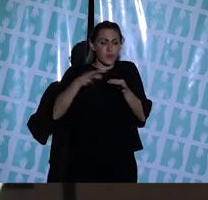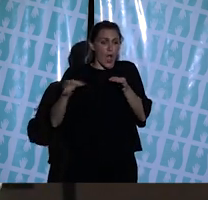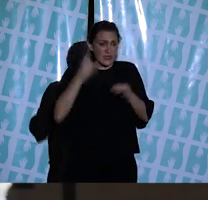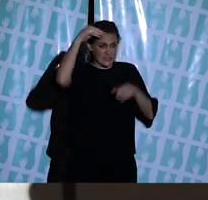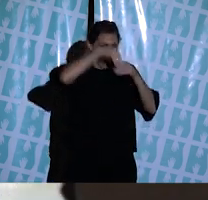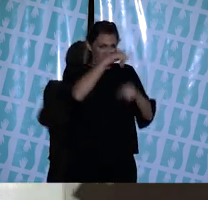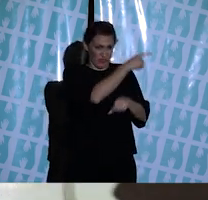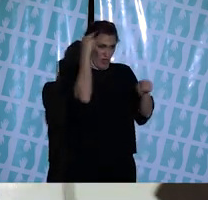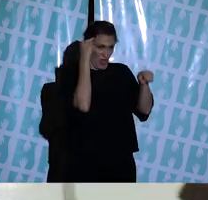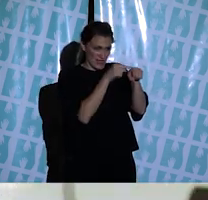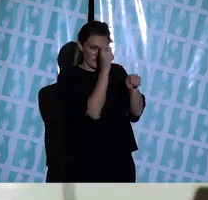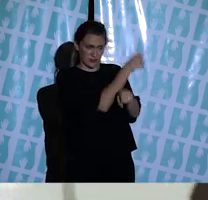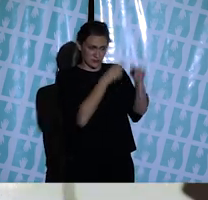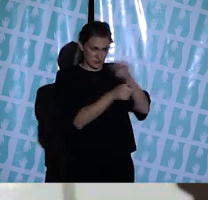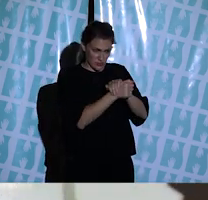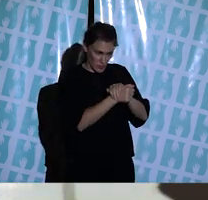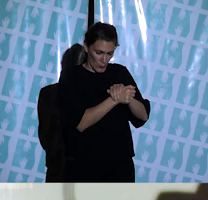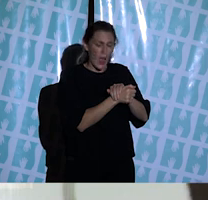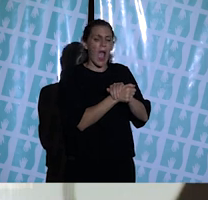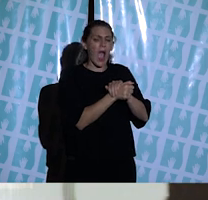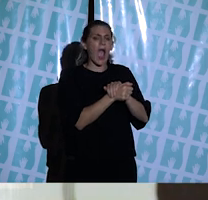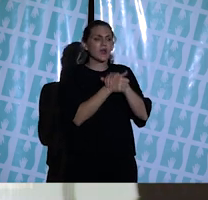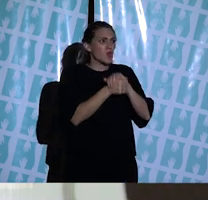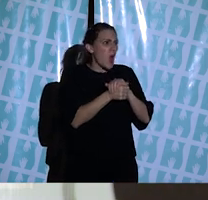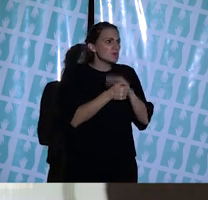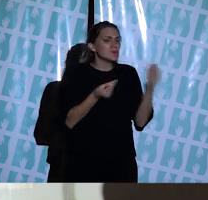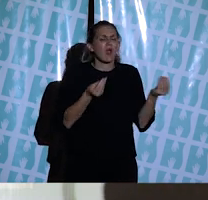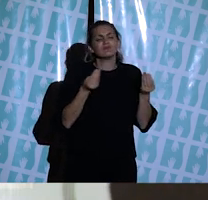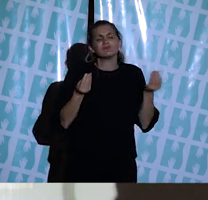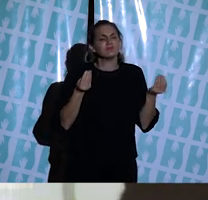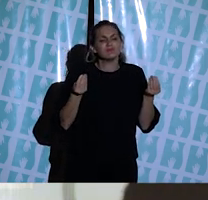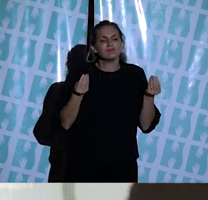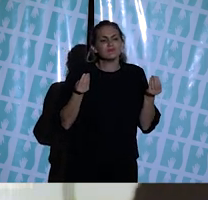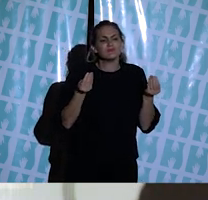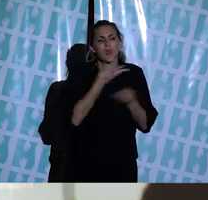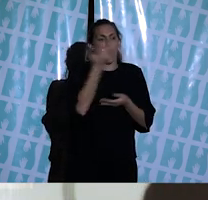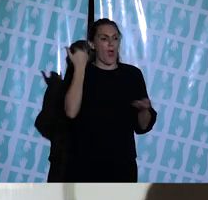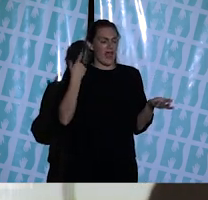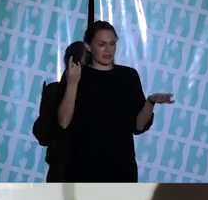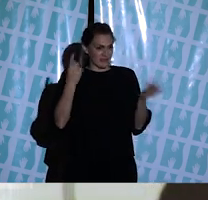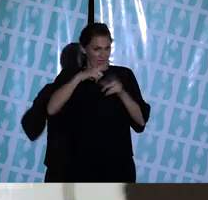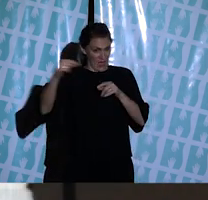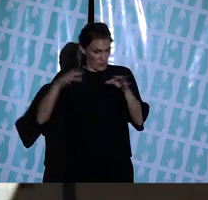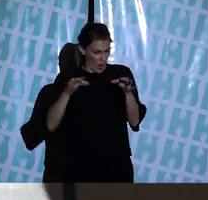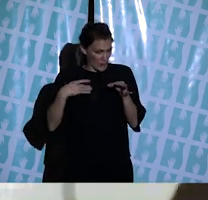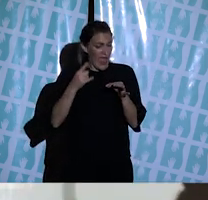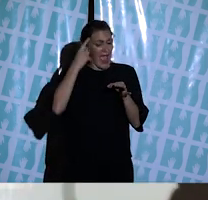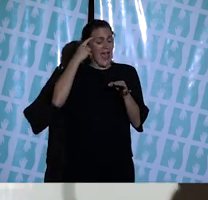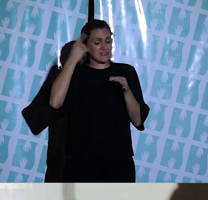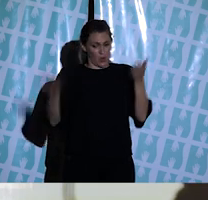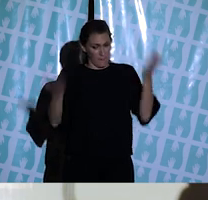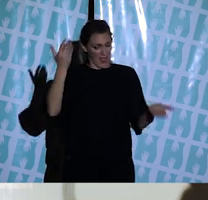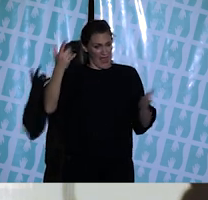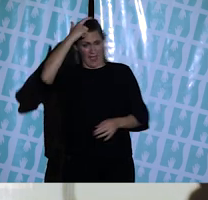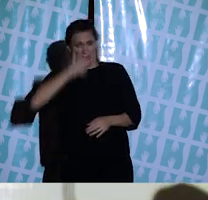tortugas tienen un comportamiento. Recién estuvimos viendo cuántas neuronas tiene el ser humano para ver la diferencia,